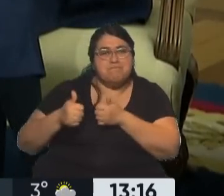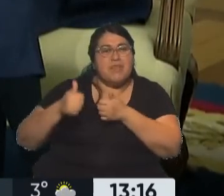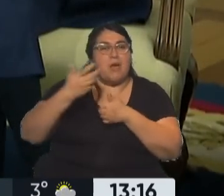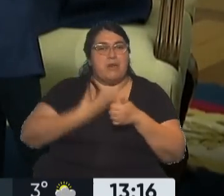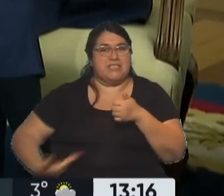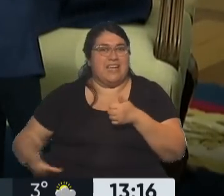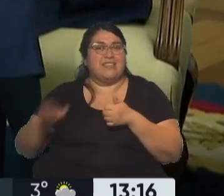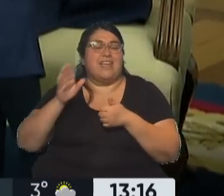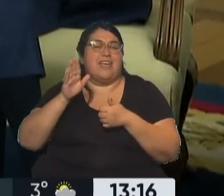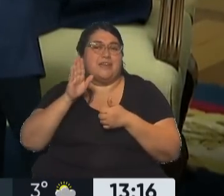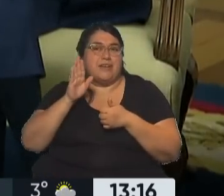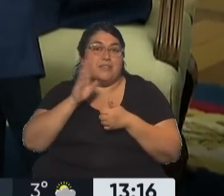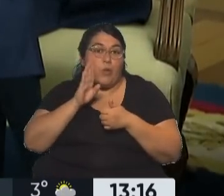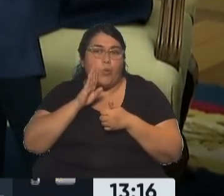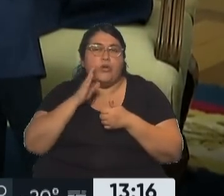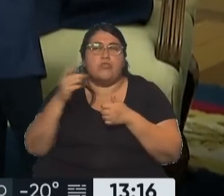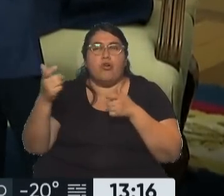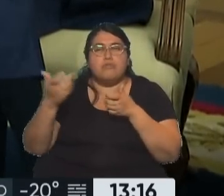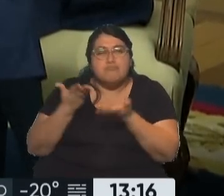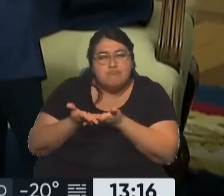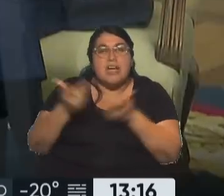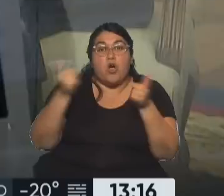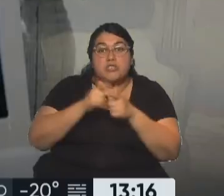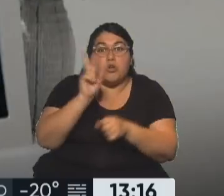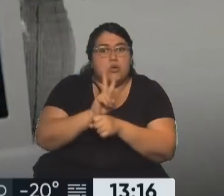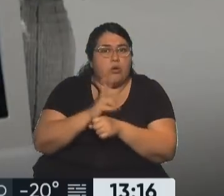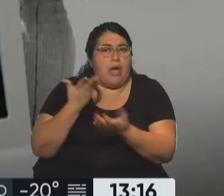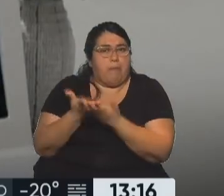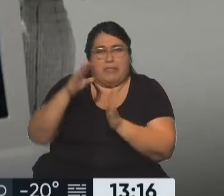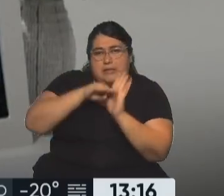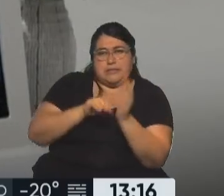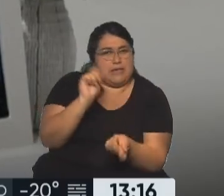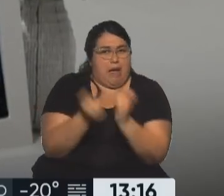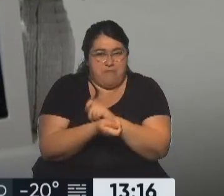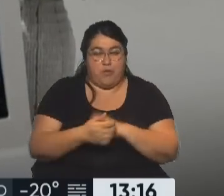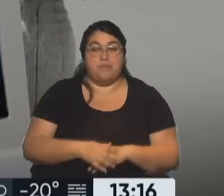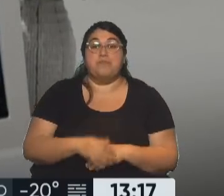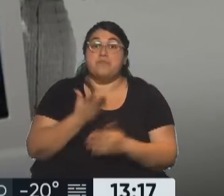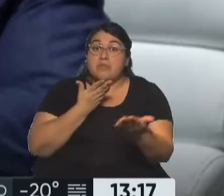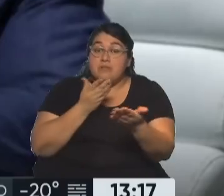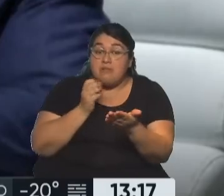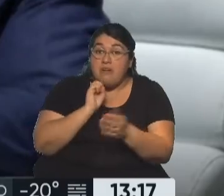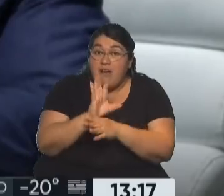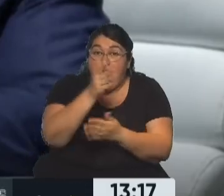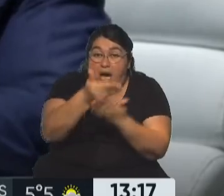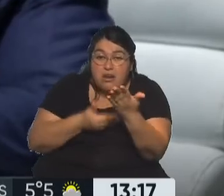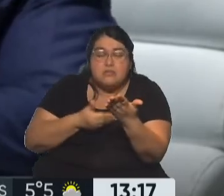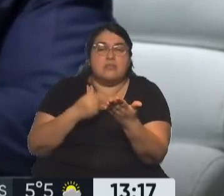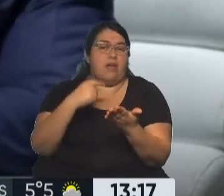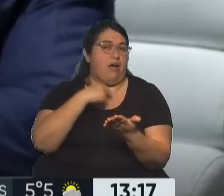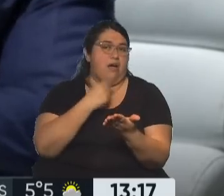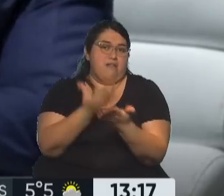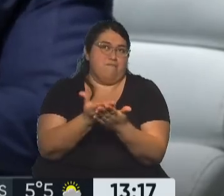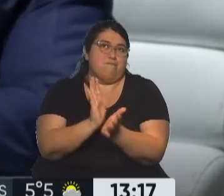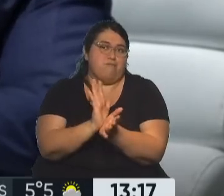Biden para convencerlo de modificar la integración del Consejo de Seguridad. Su carta, al parecer, es mostrar la renovada influencia de